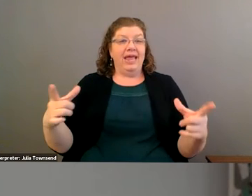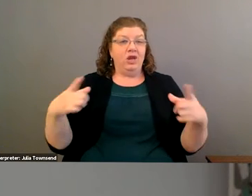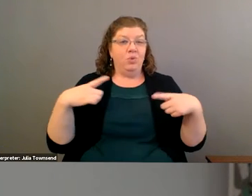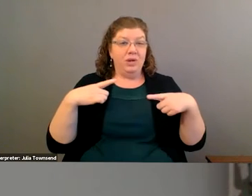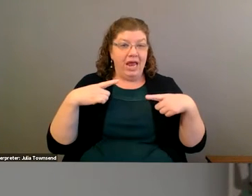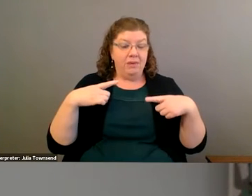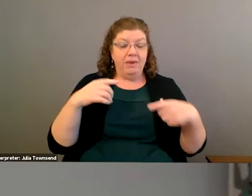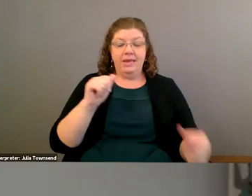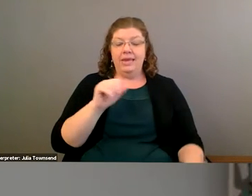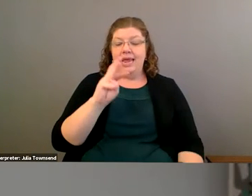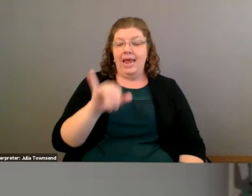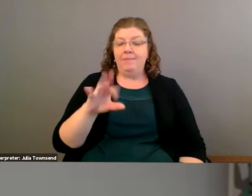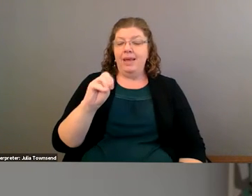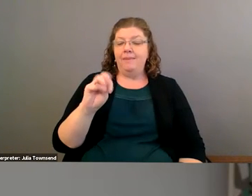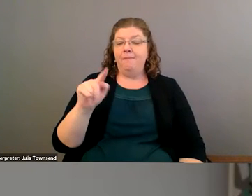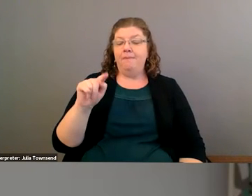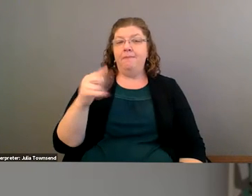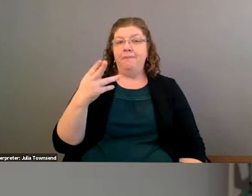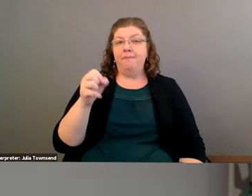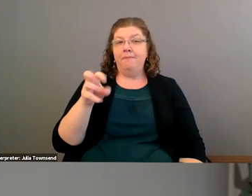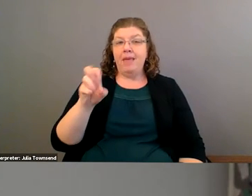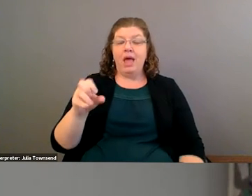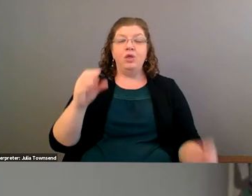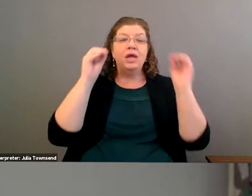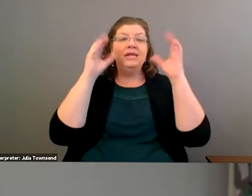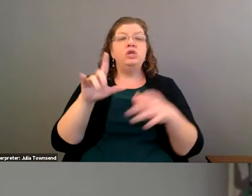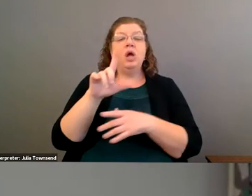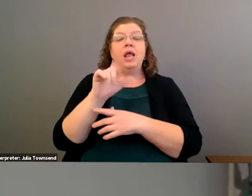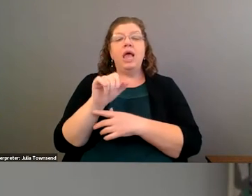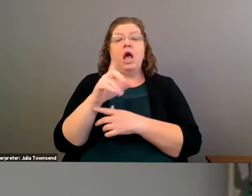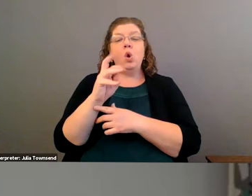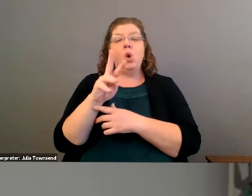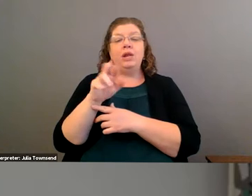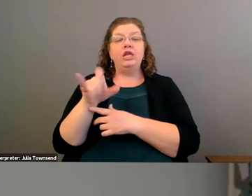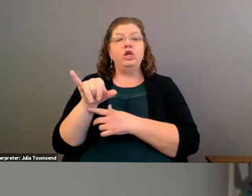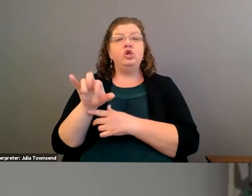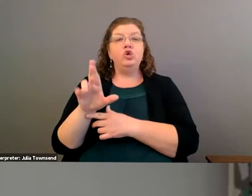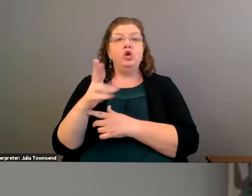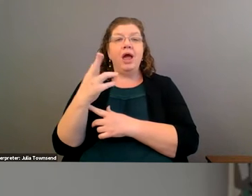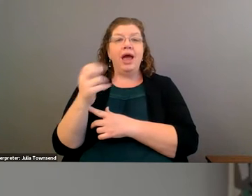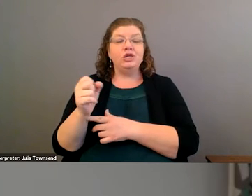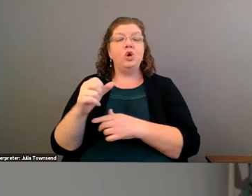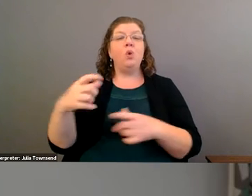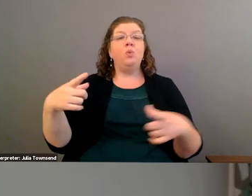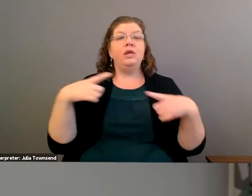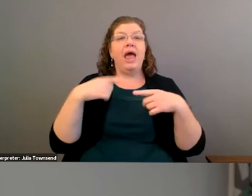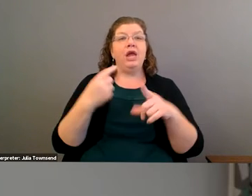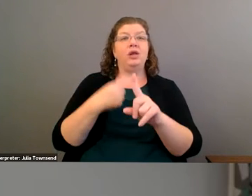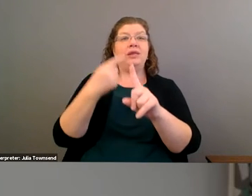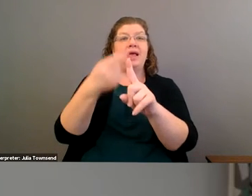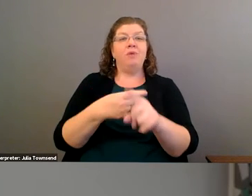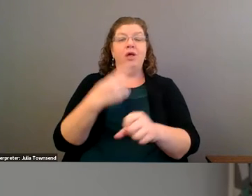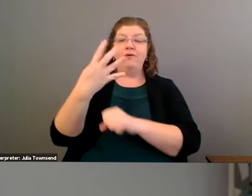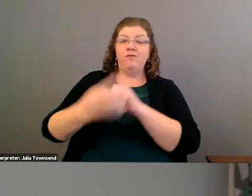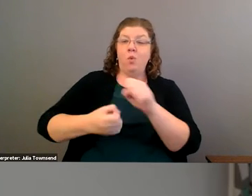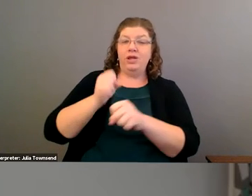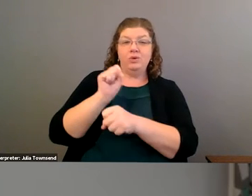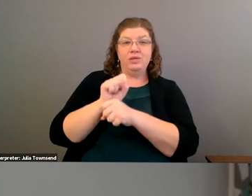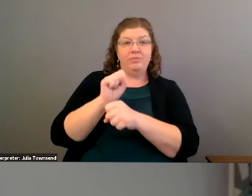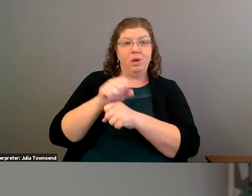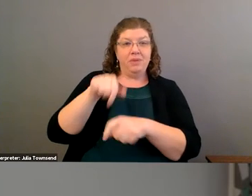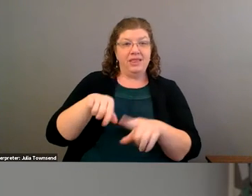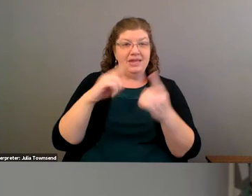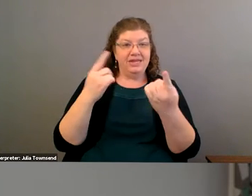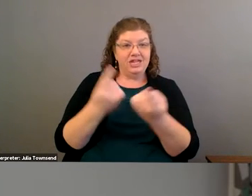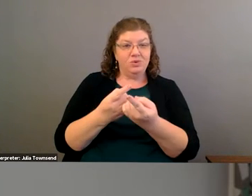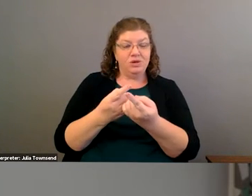un retiro. Amy Matthew, una maestra de la Colina Junior High School, se va a jubilar el próximo mes después de trabajar 4 años para